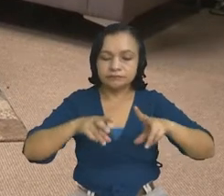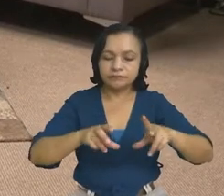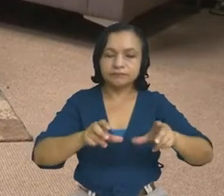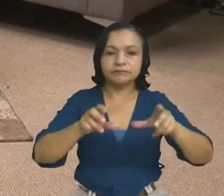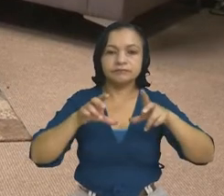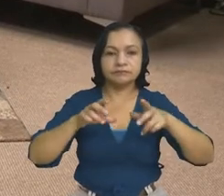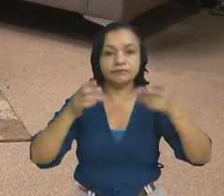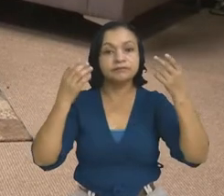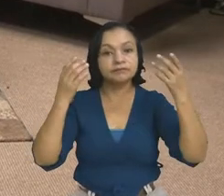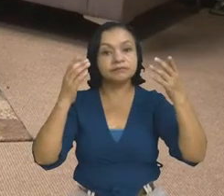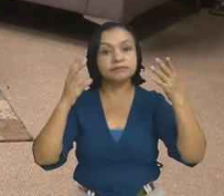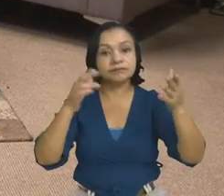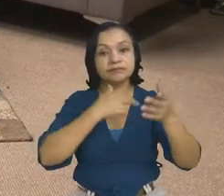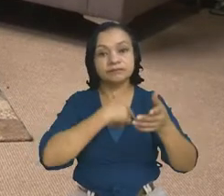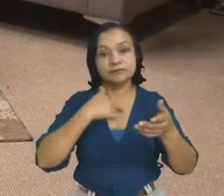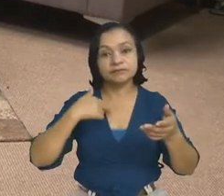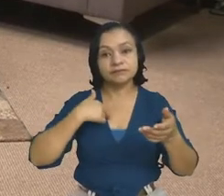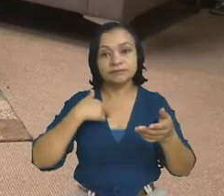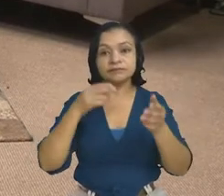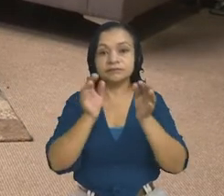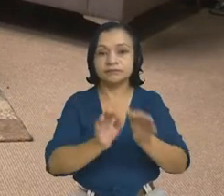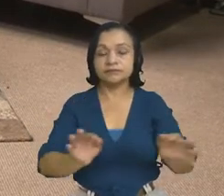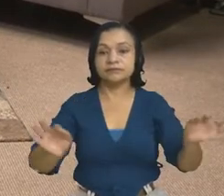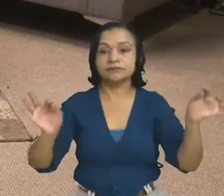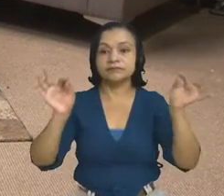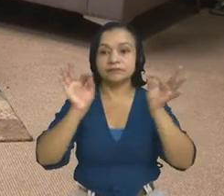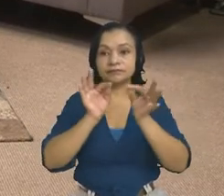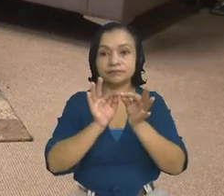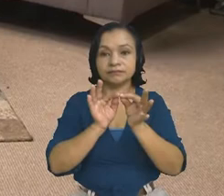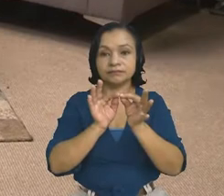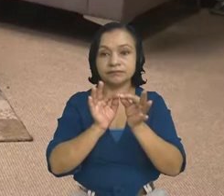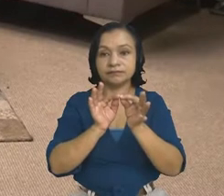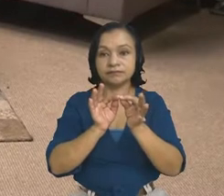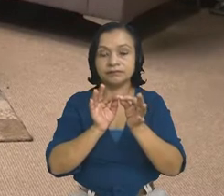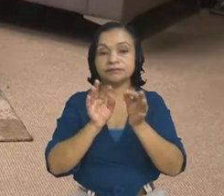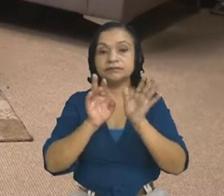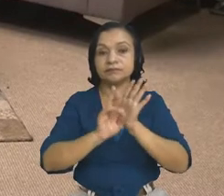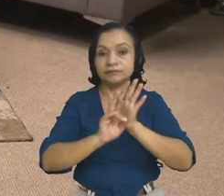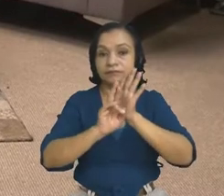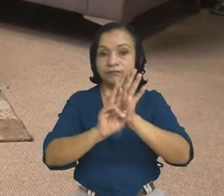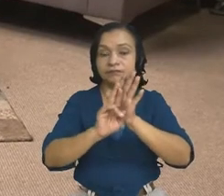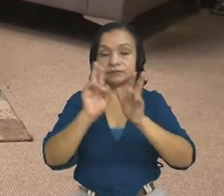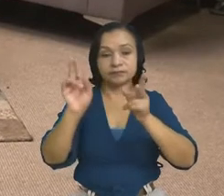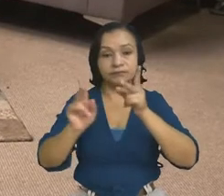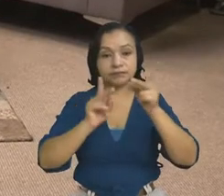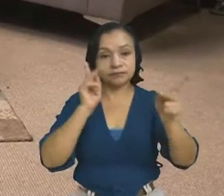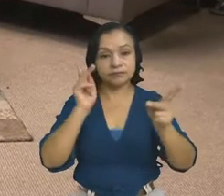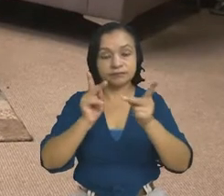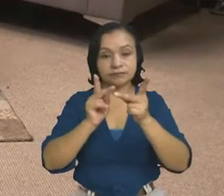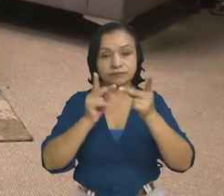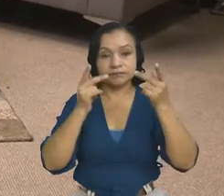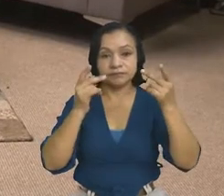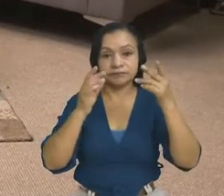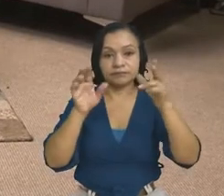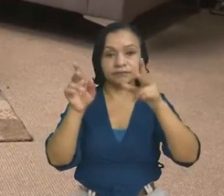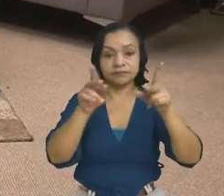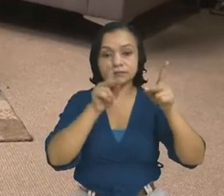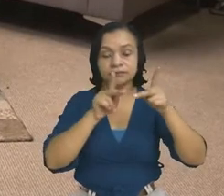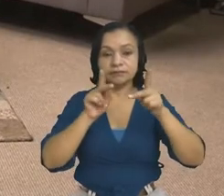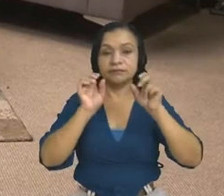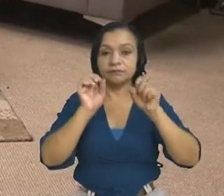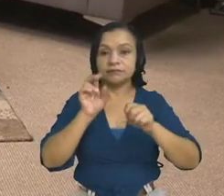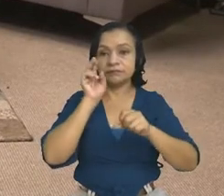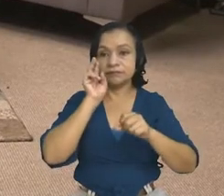serie de cosas que se definen, ¿no?, y que son muy importantes para dar realmente una respuesta integral a las situaciones que las personas puedan presentar.